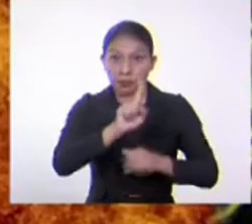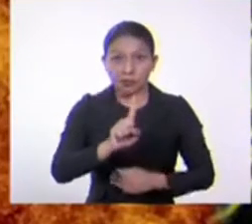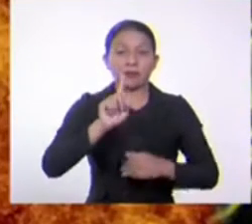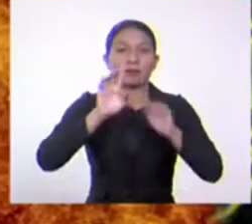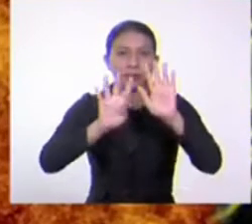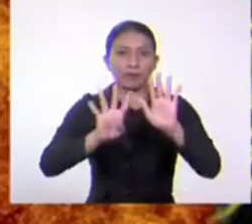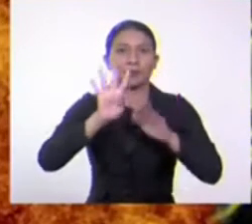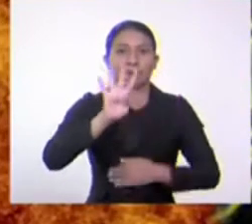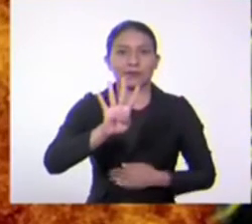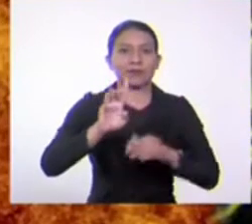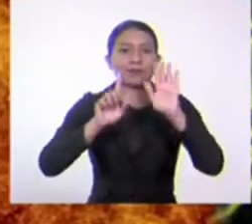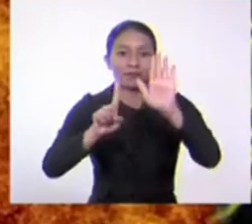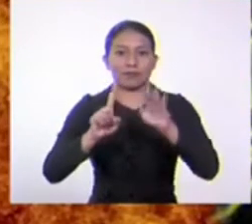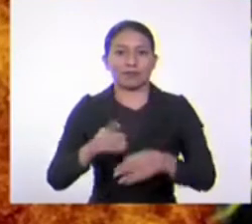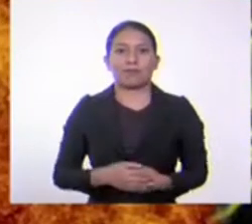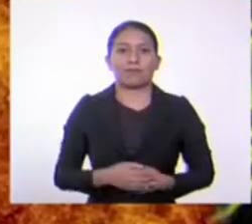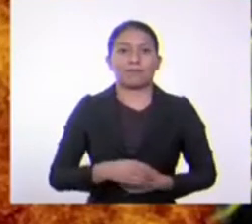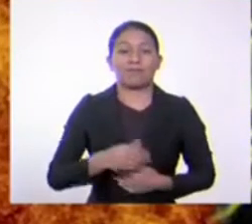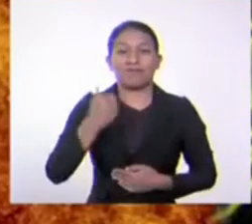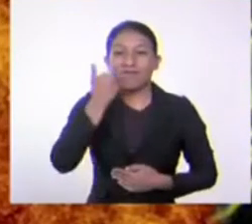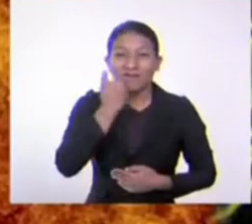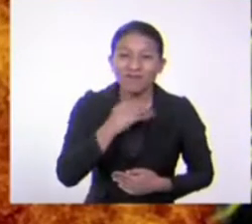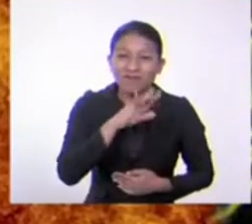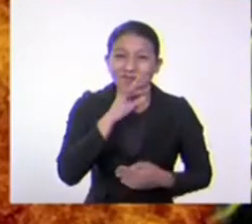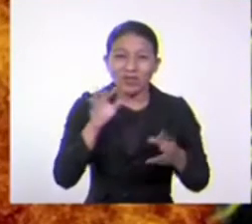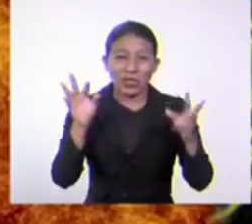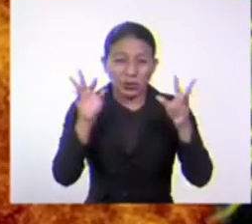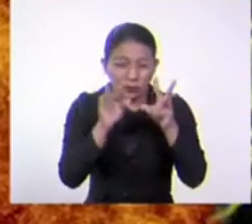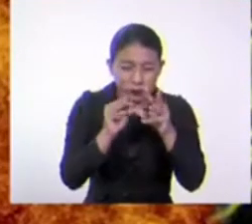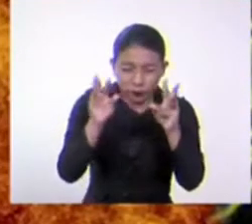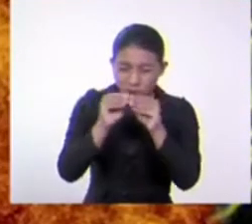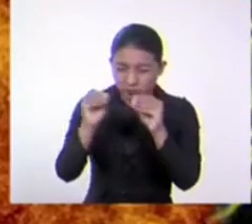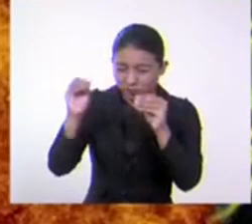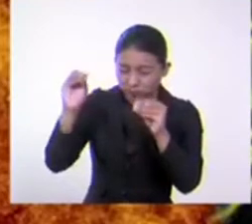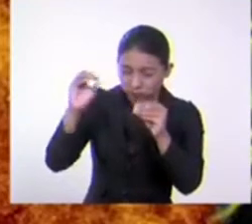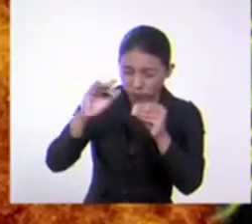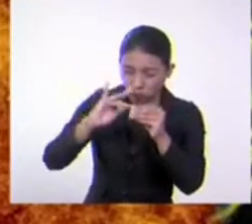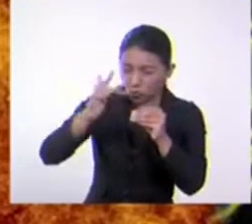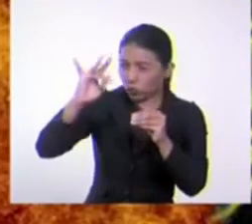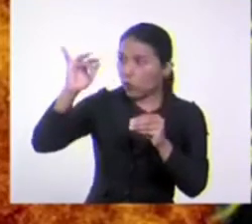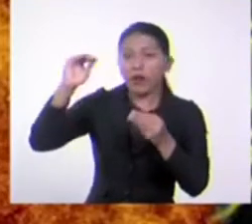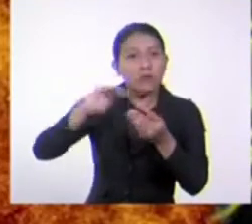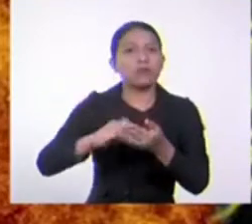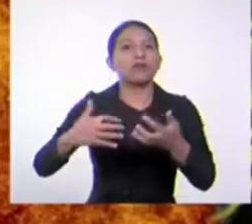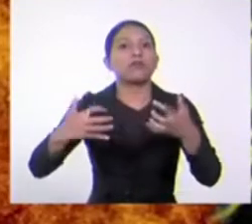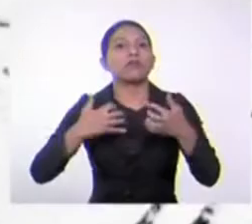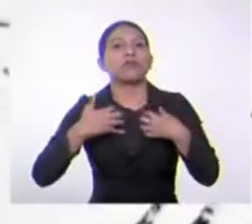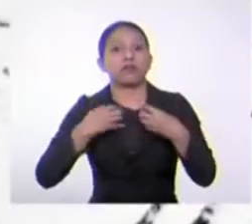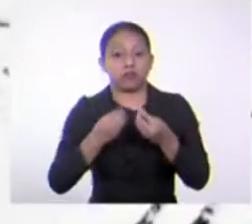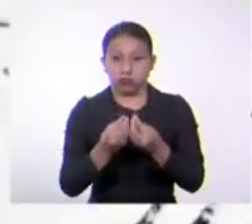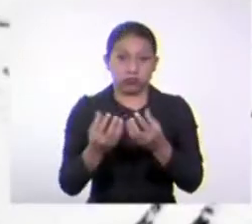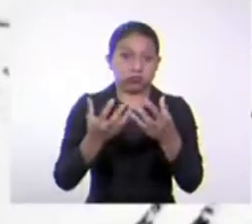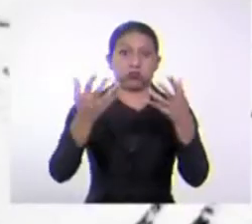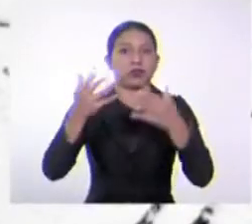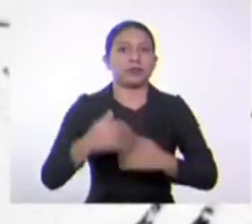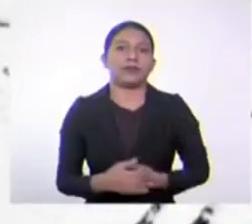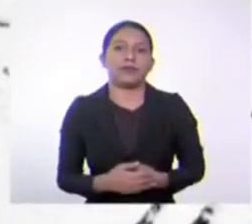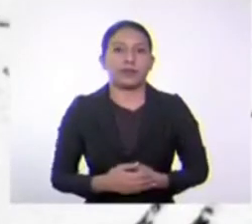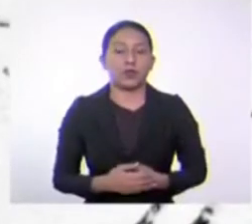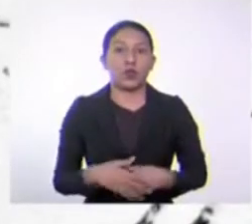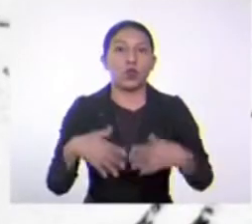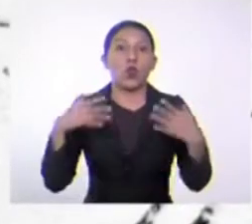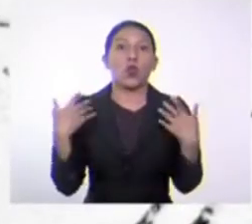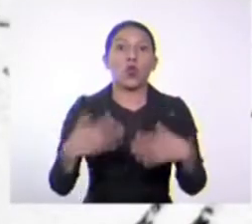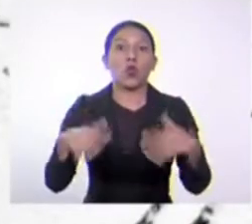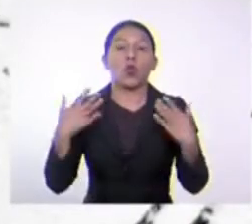virus destruidos con luz ultravioleta pueden recobrar la vida si se inoculan en bacterias. Había